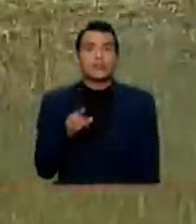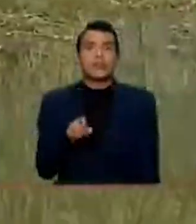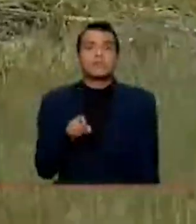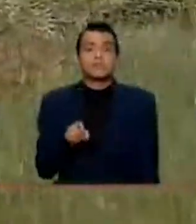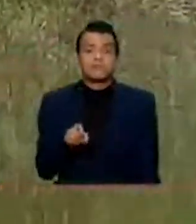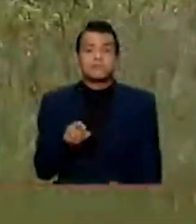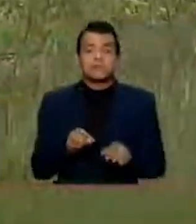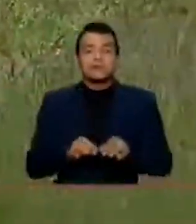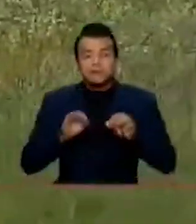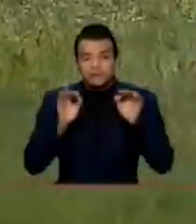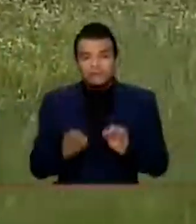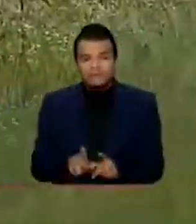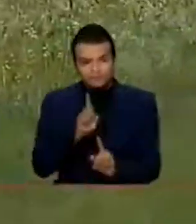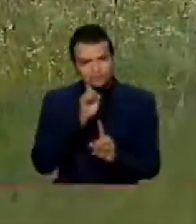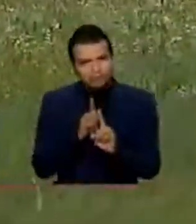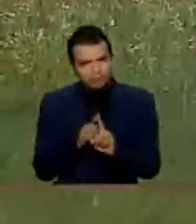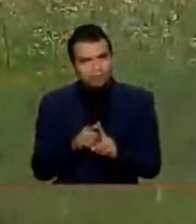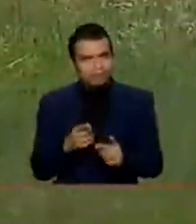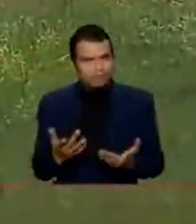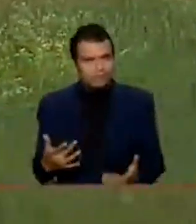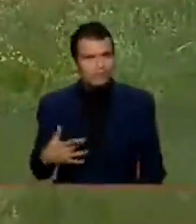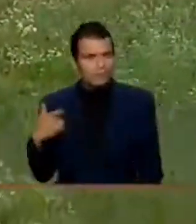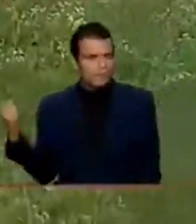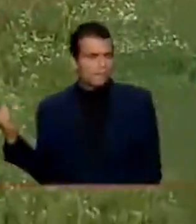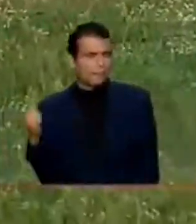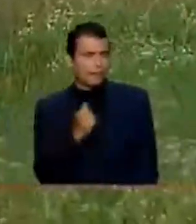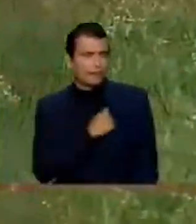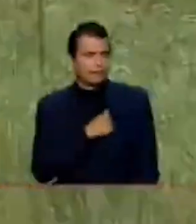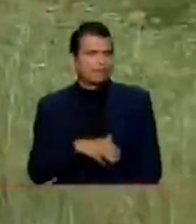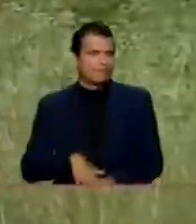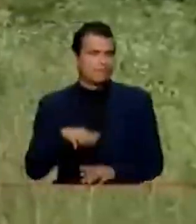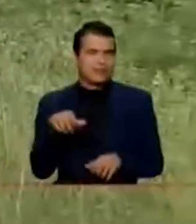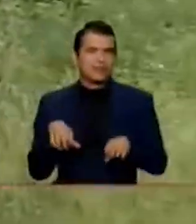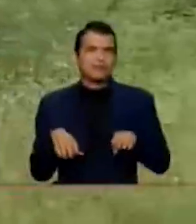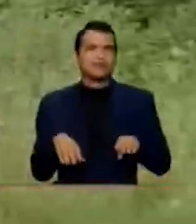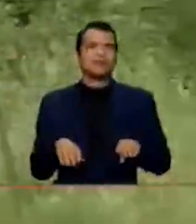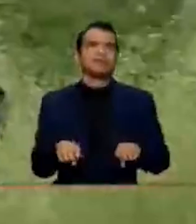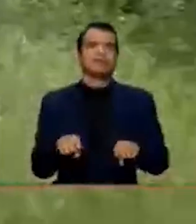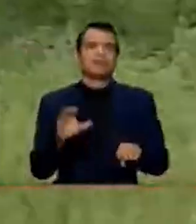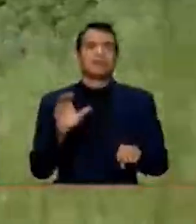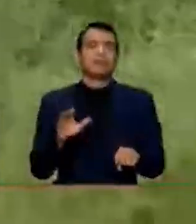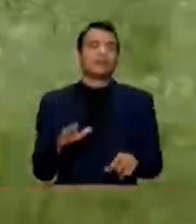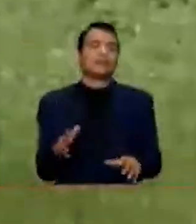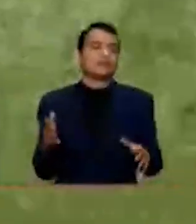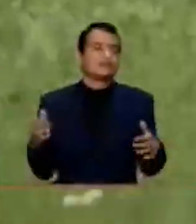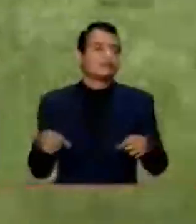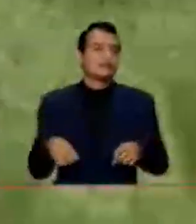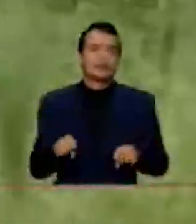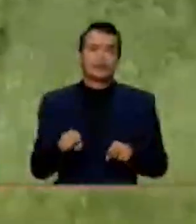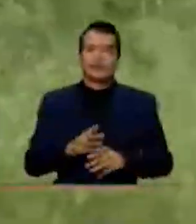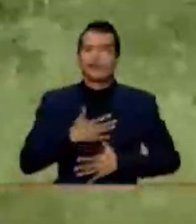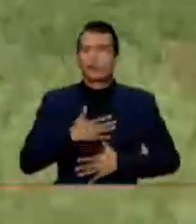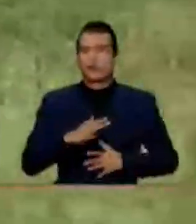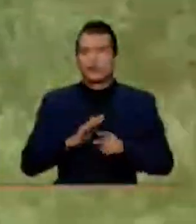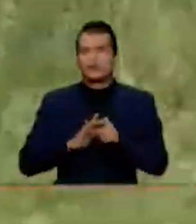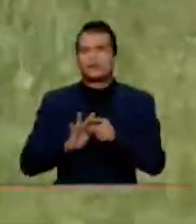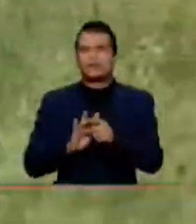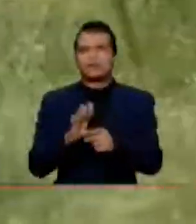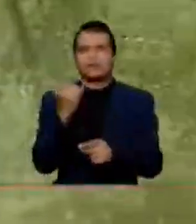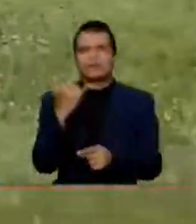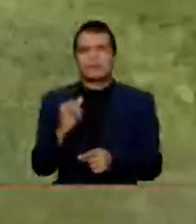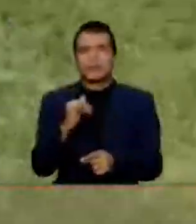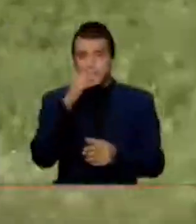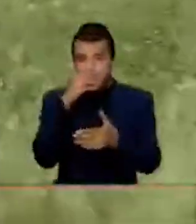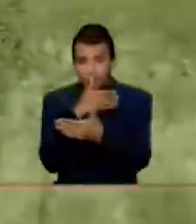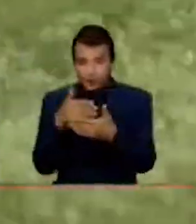ciudades a poder compartir una pasión que es el motociclismo, poder correr en cualquier tipo de moto, disfrutarlo. Espacio que contagió